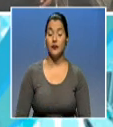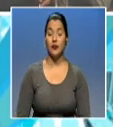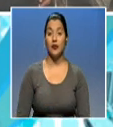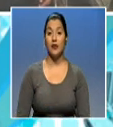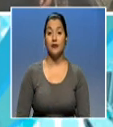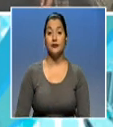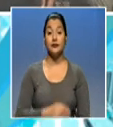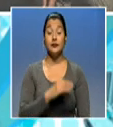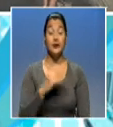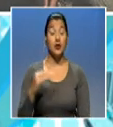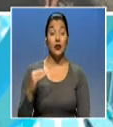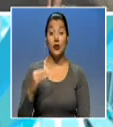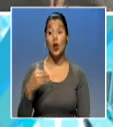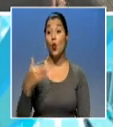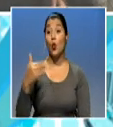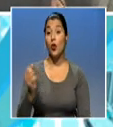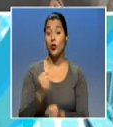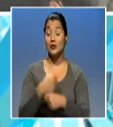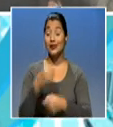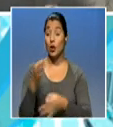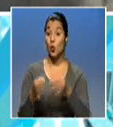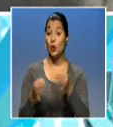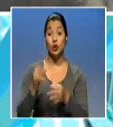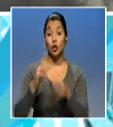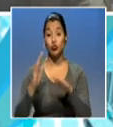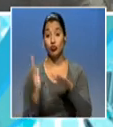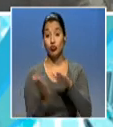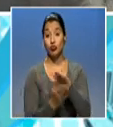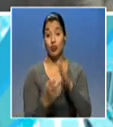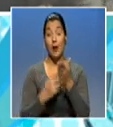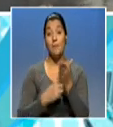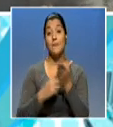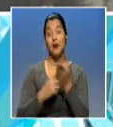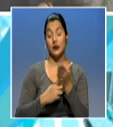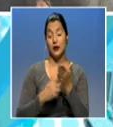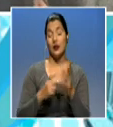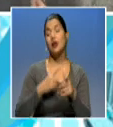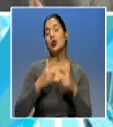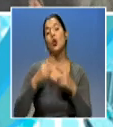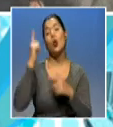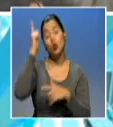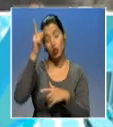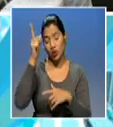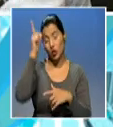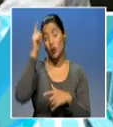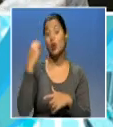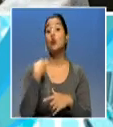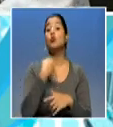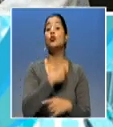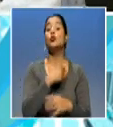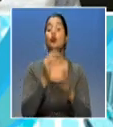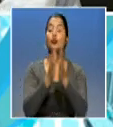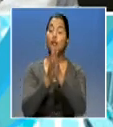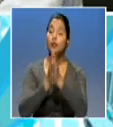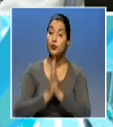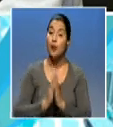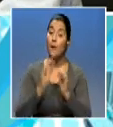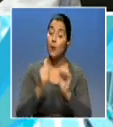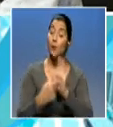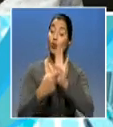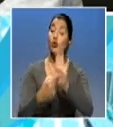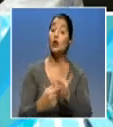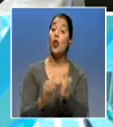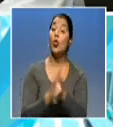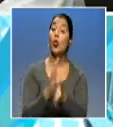en el documento agregado al expediente. Entonces, obviamente nosotros solicitamos que se exhibiera ese documento